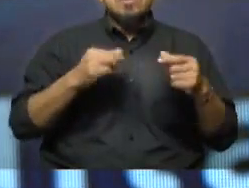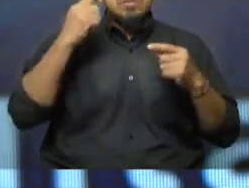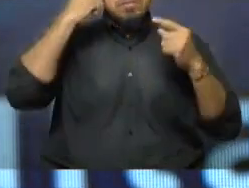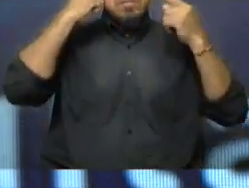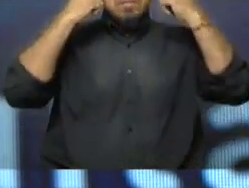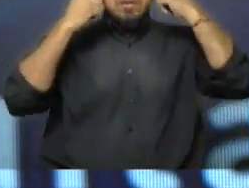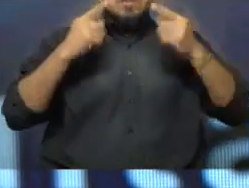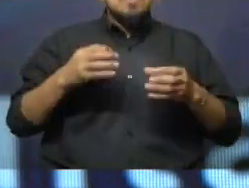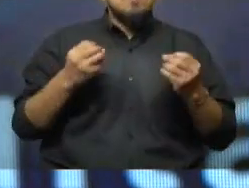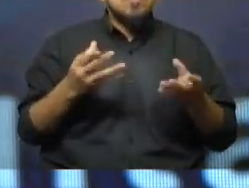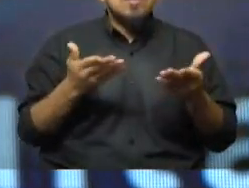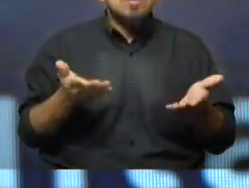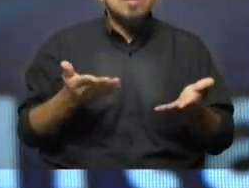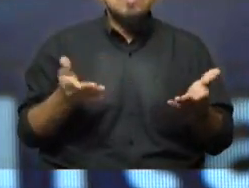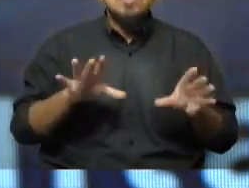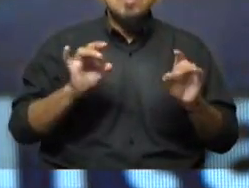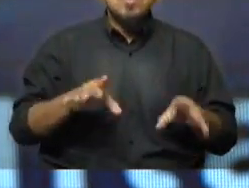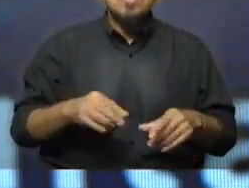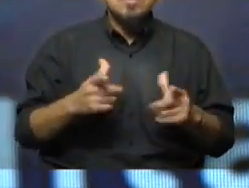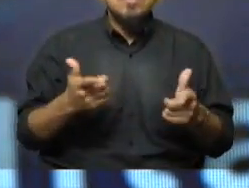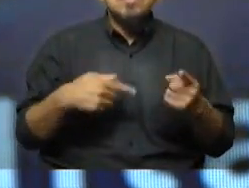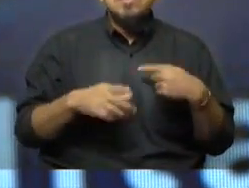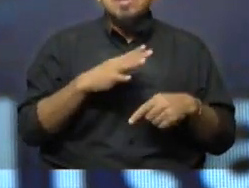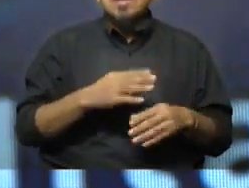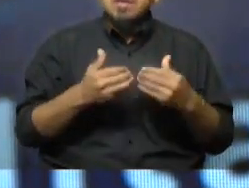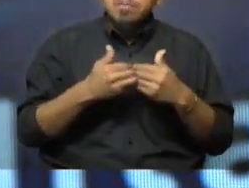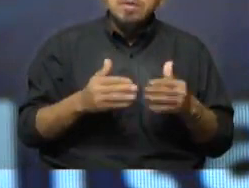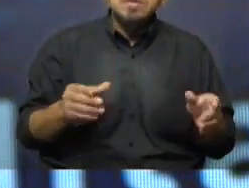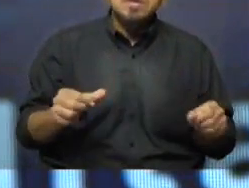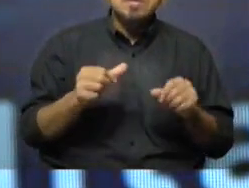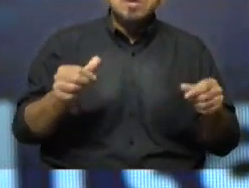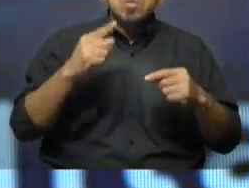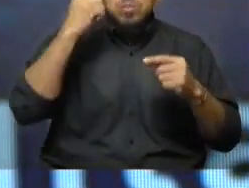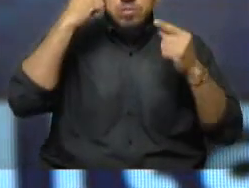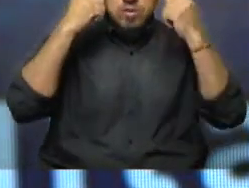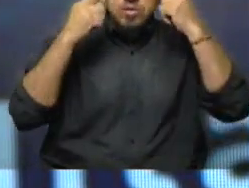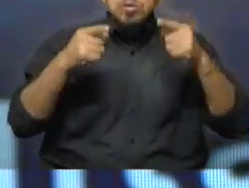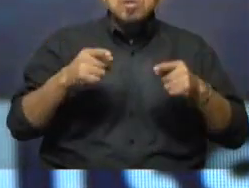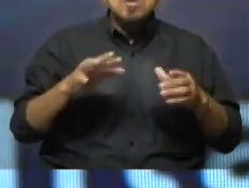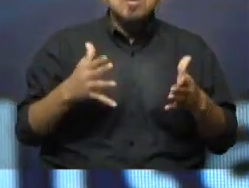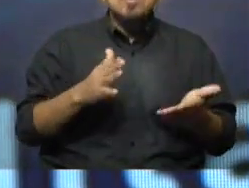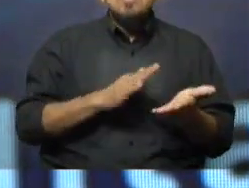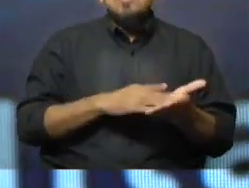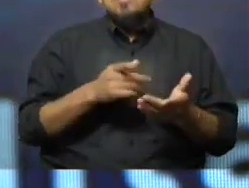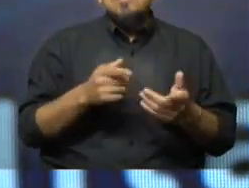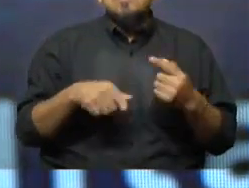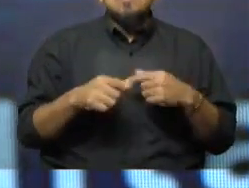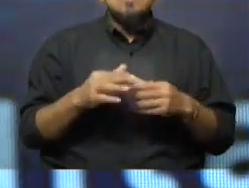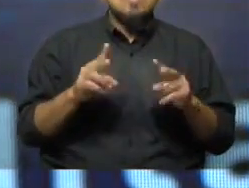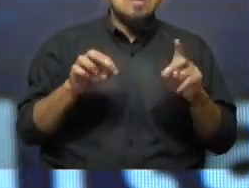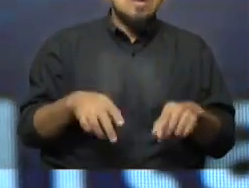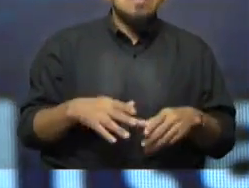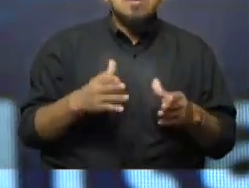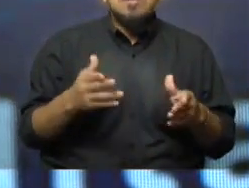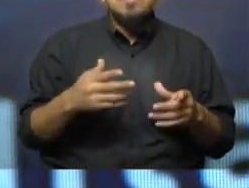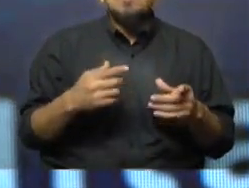porque justamente lo que está naturalizado no se cuestiona. Hay que empezar a hacer un pienso sobre esto en el consumo cultural. Sí,